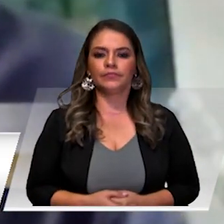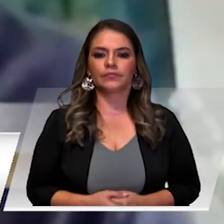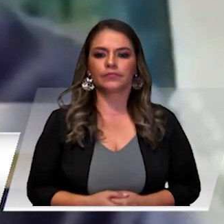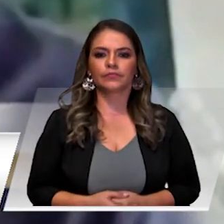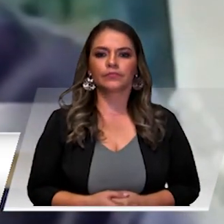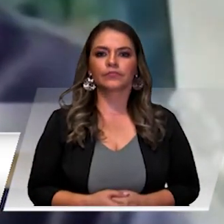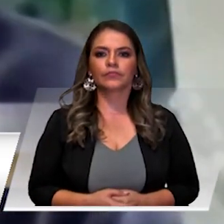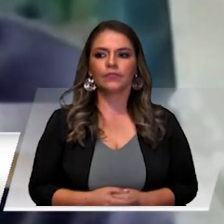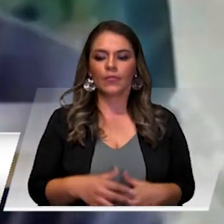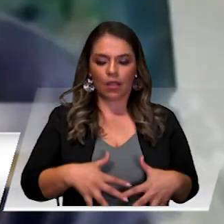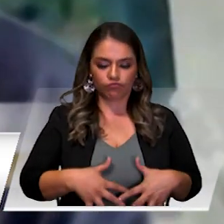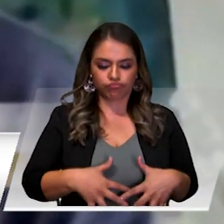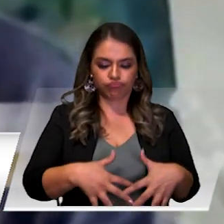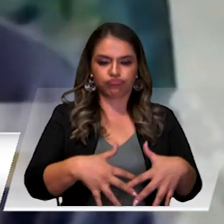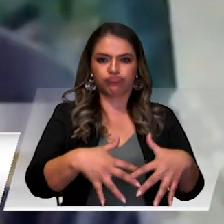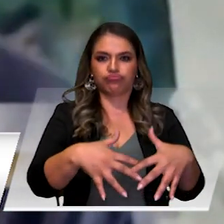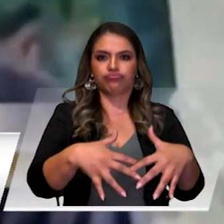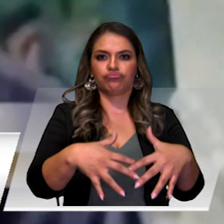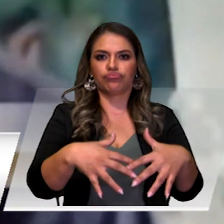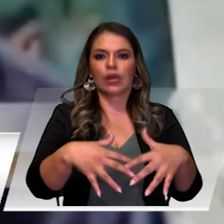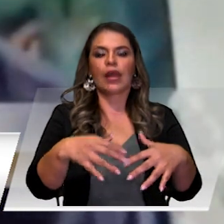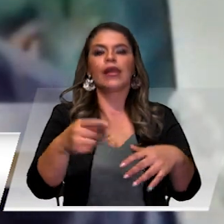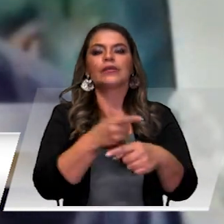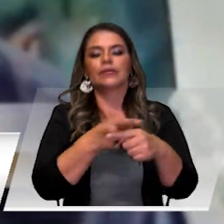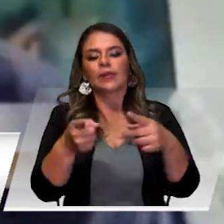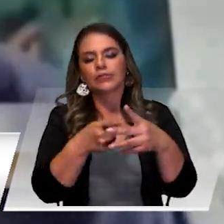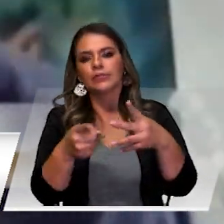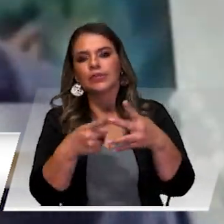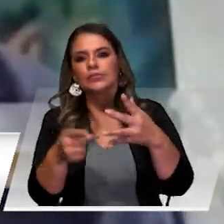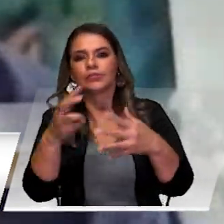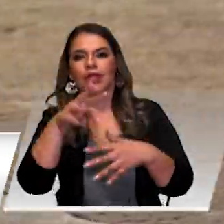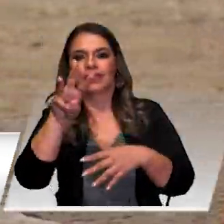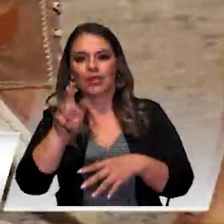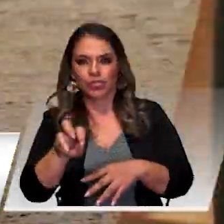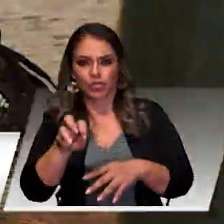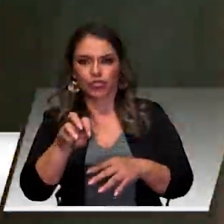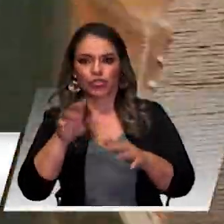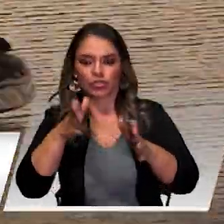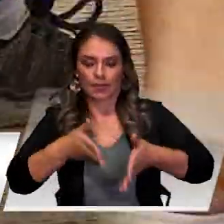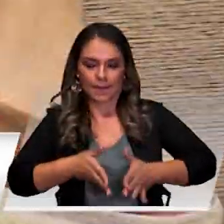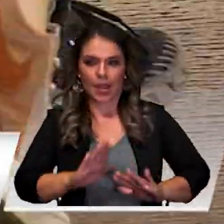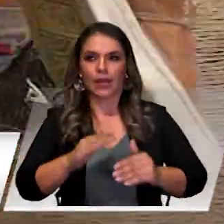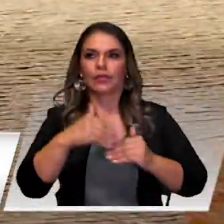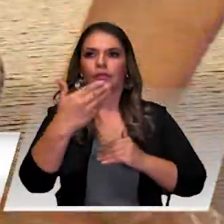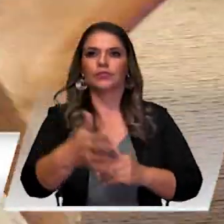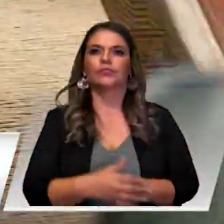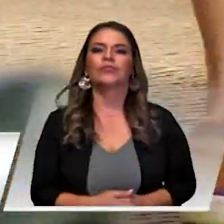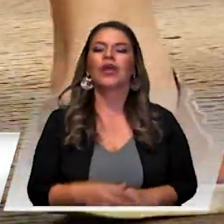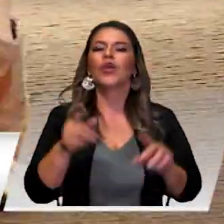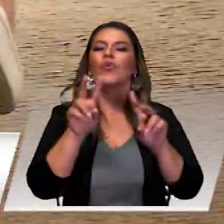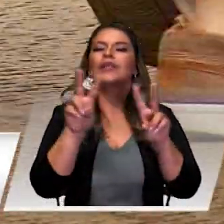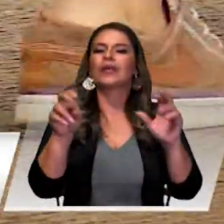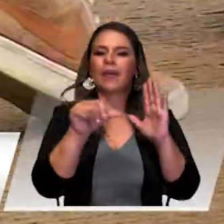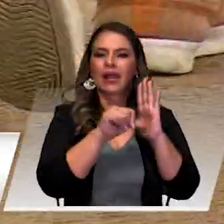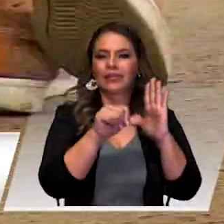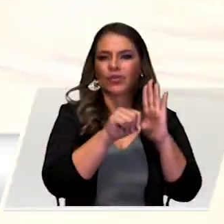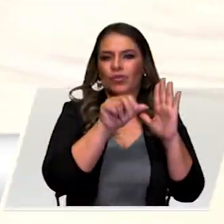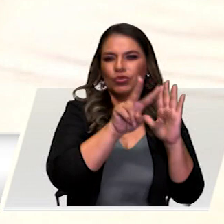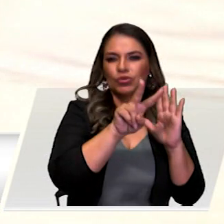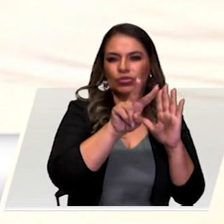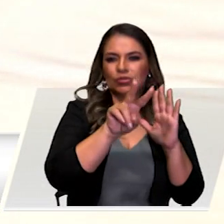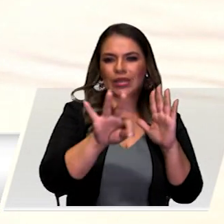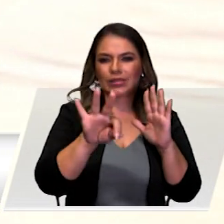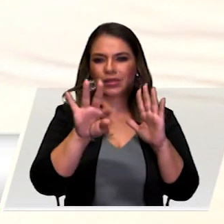de embarazo de la mujer, sino las 18 semanas siguientes al parto. Se trata de las modificaciones a los artículos